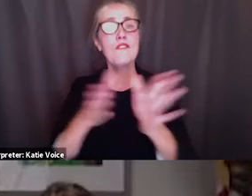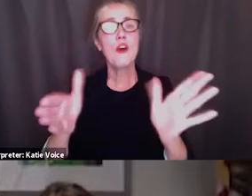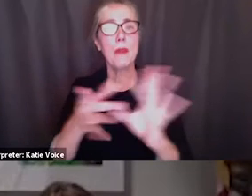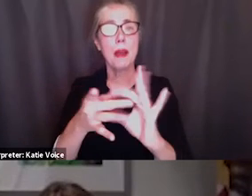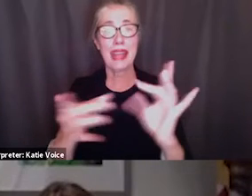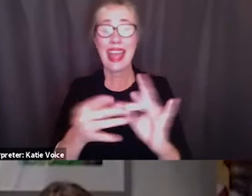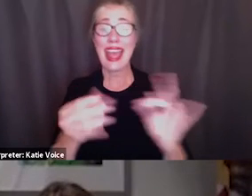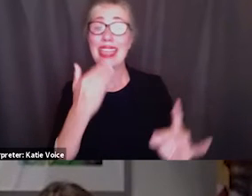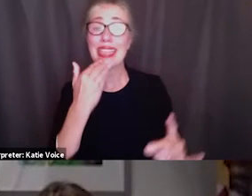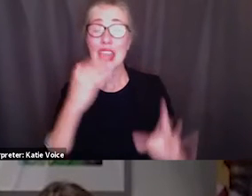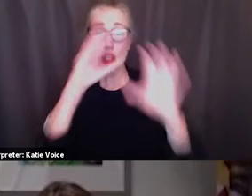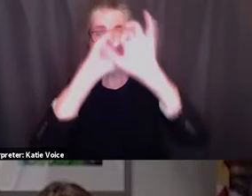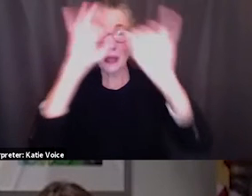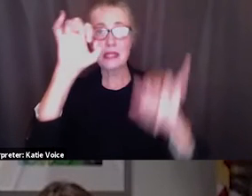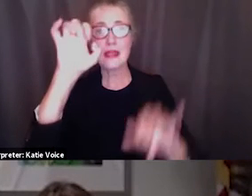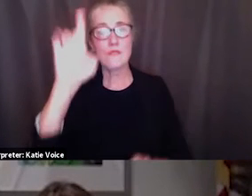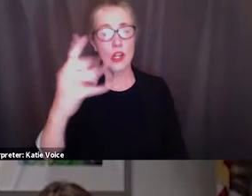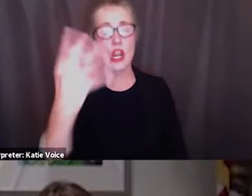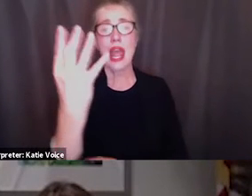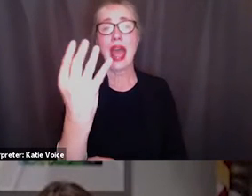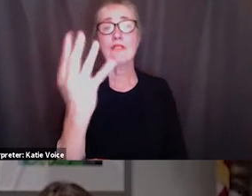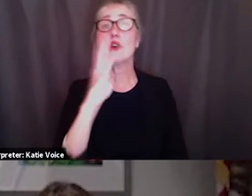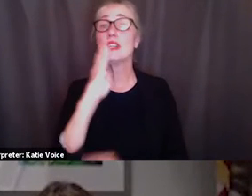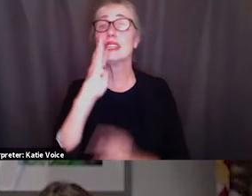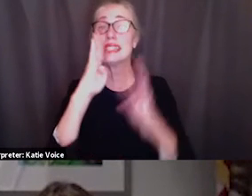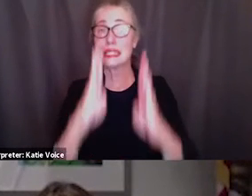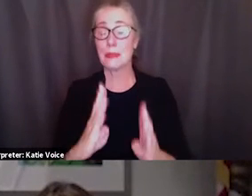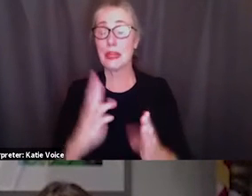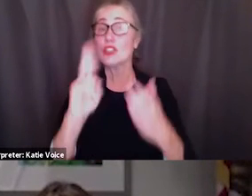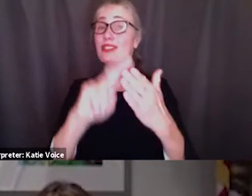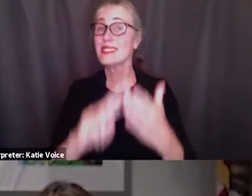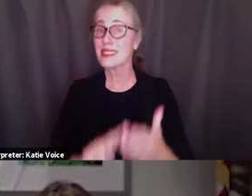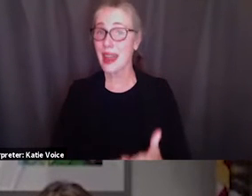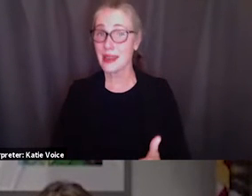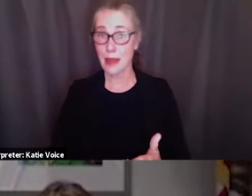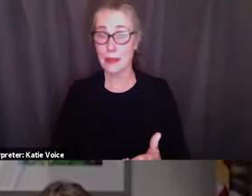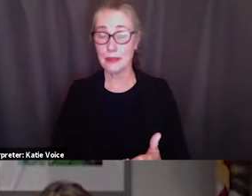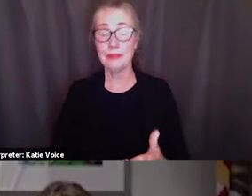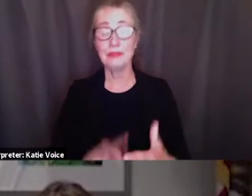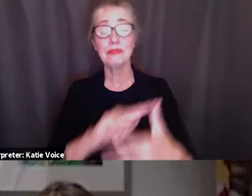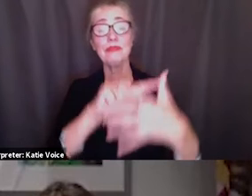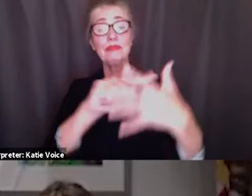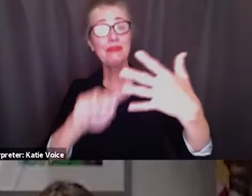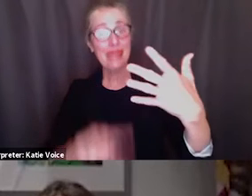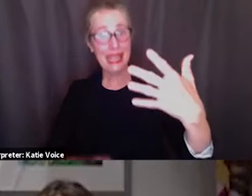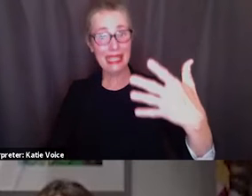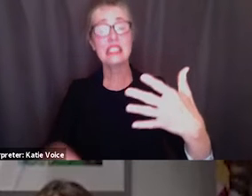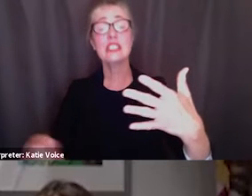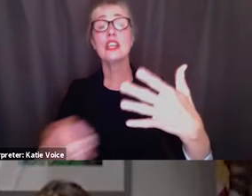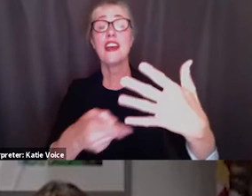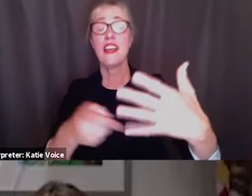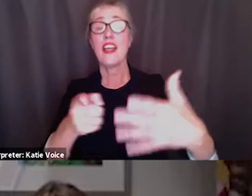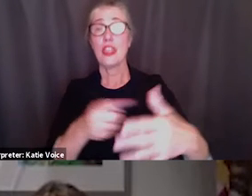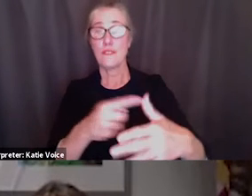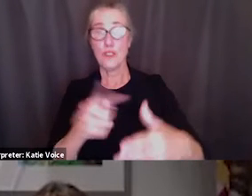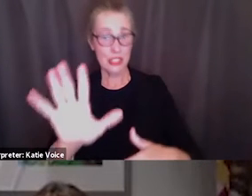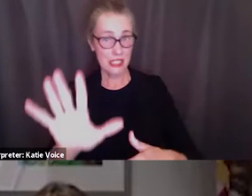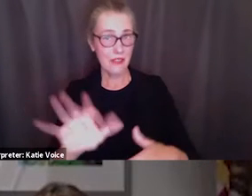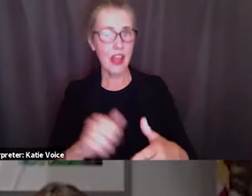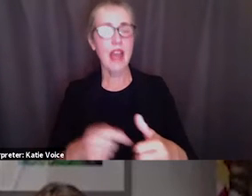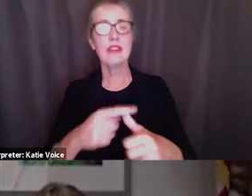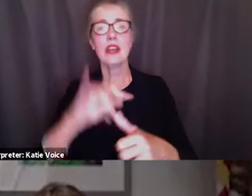Gracias, Presidenta Ford. Tenemos 14 personas para este tema. Voy a nombrar las primeras